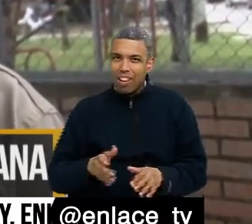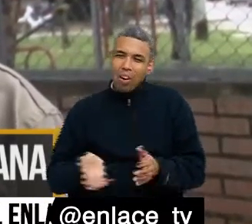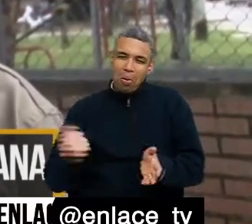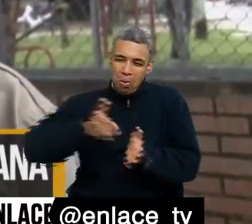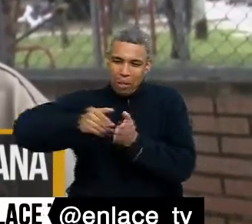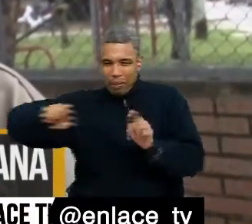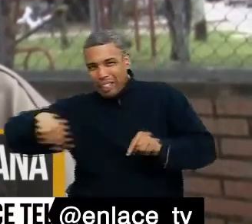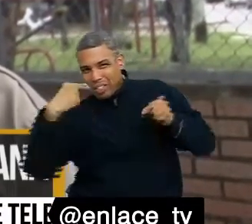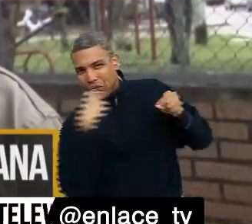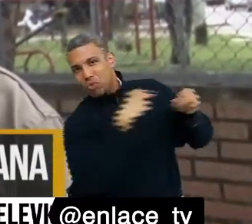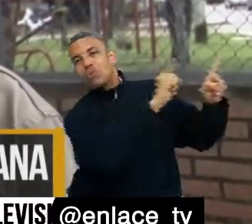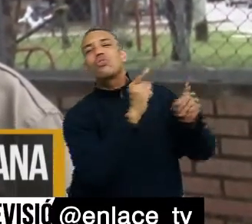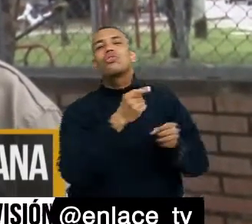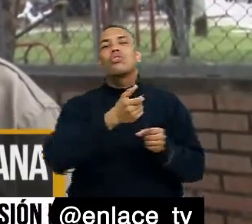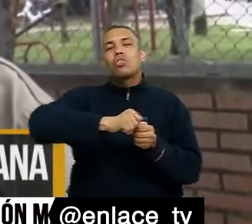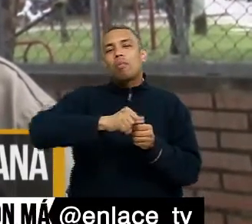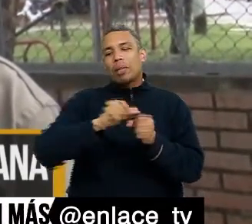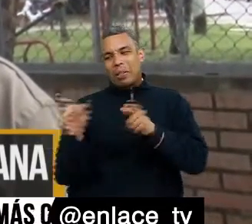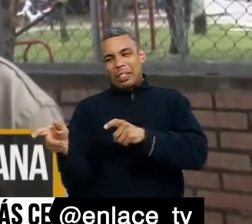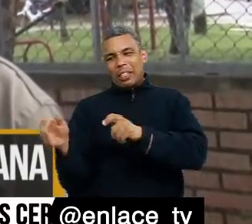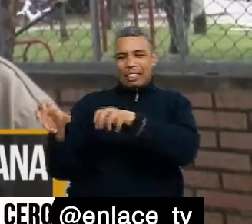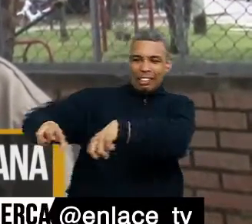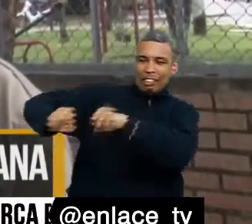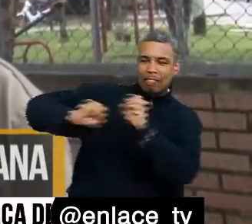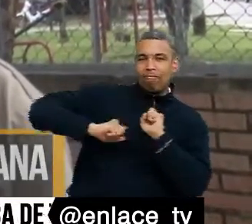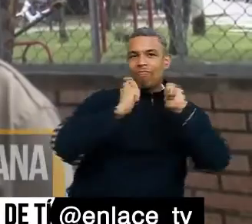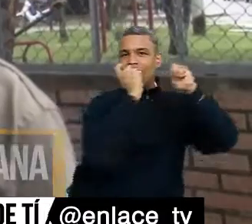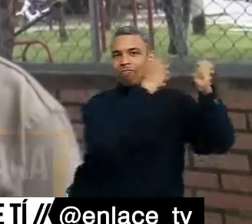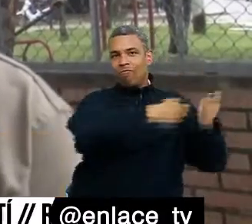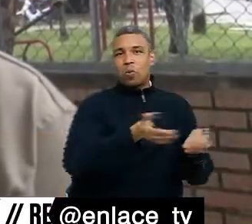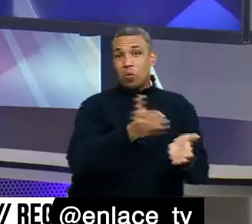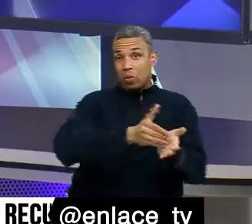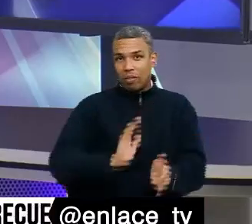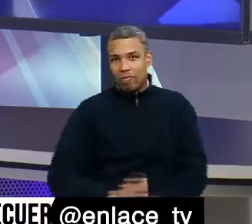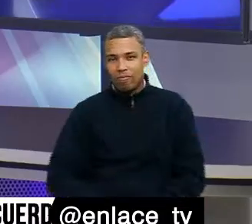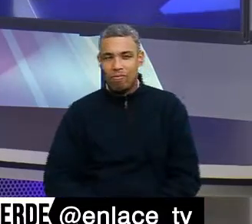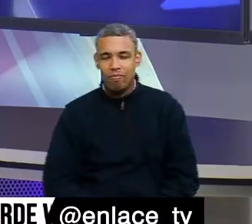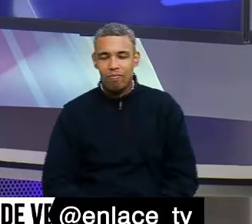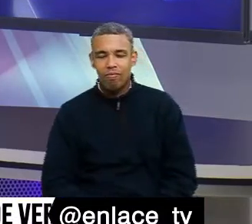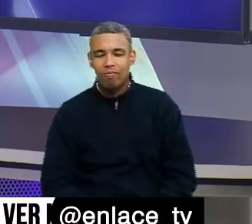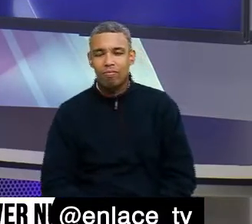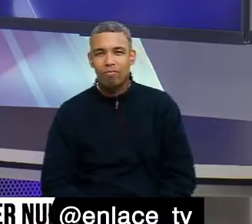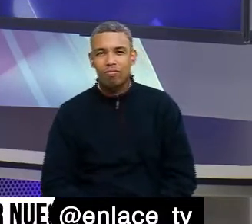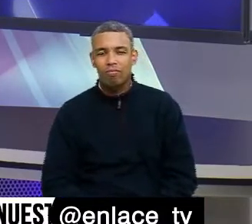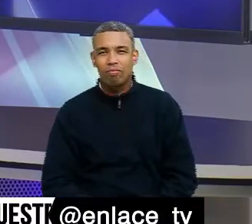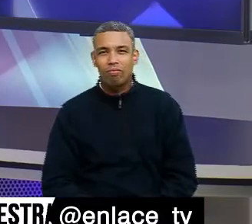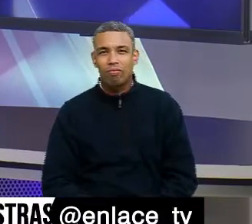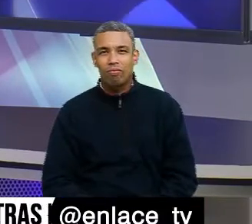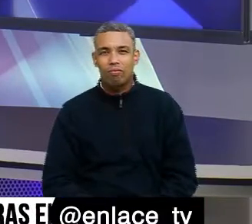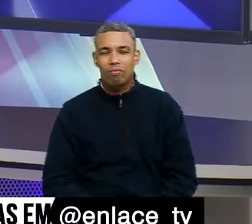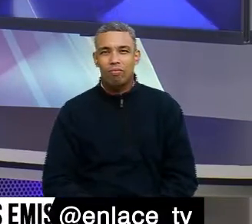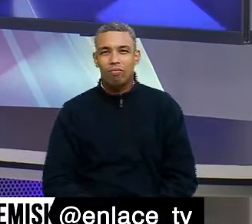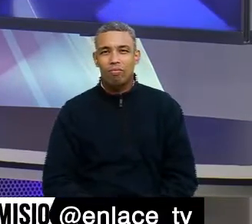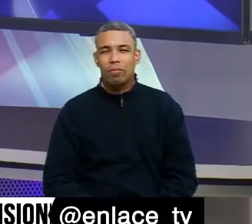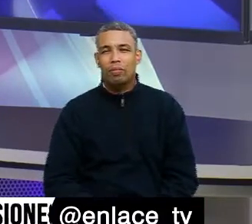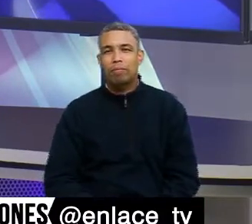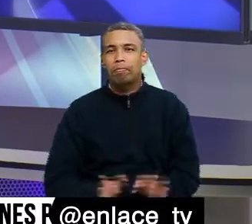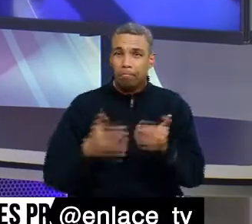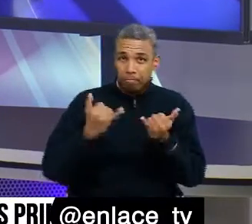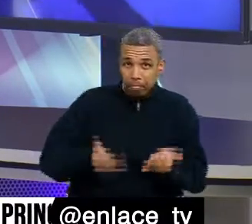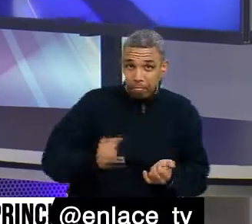Rubiales a Ecopetrol, lo cual consideramos que es un avance importante en la vida de defender esta empresa. En otras noticias, la ciudad cuenta ahora